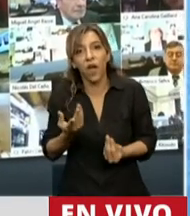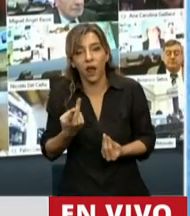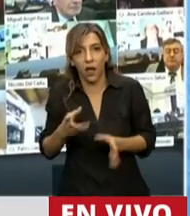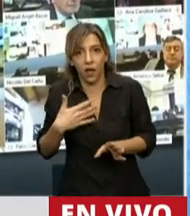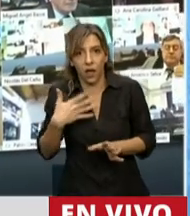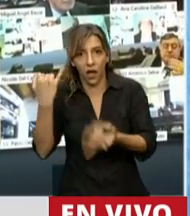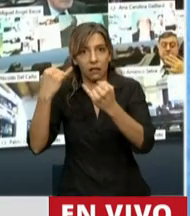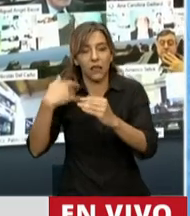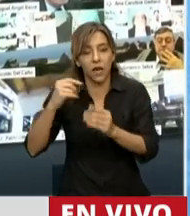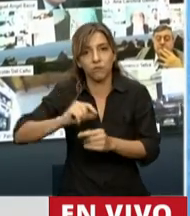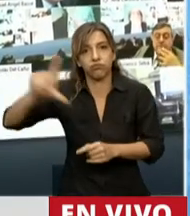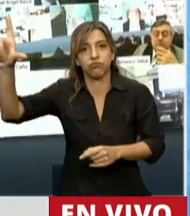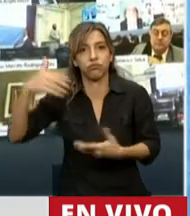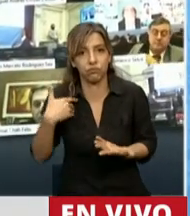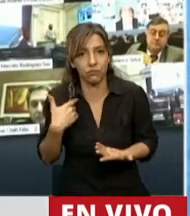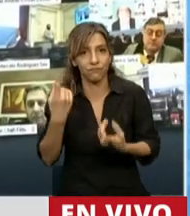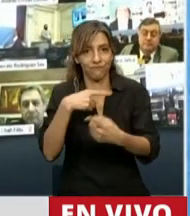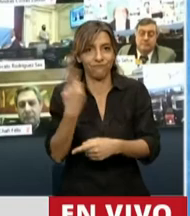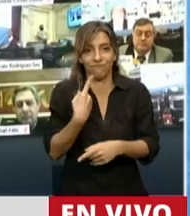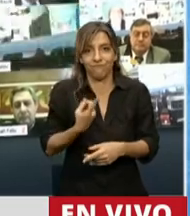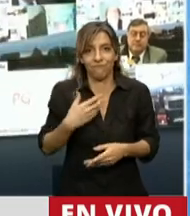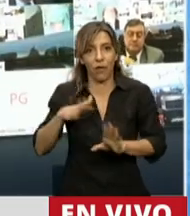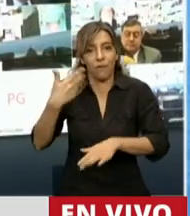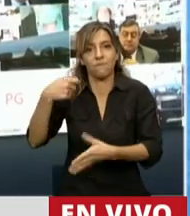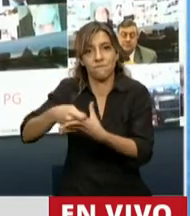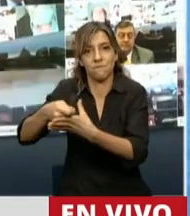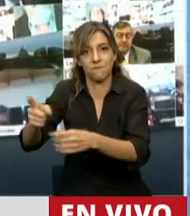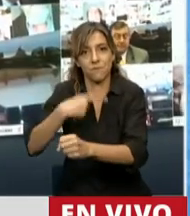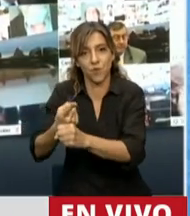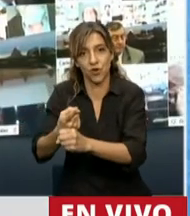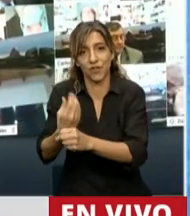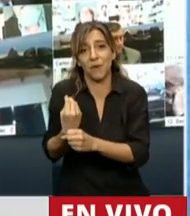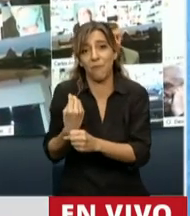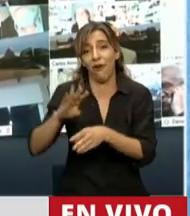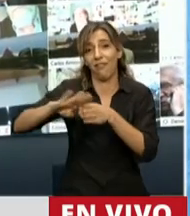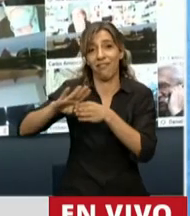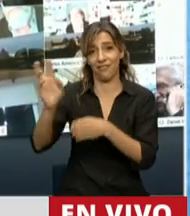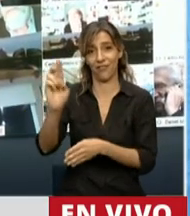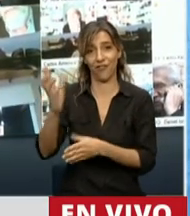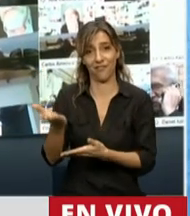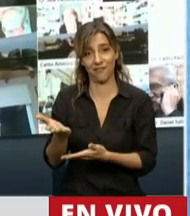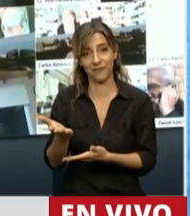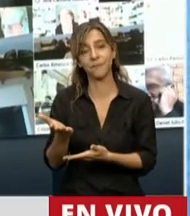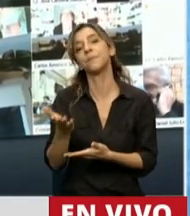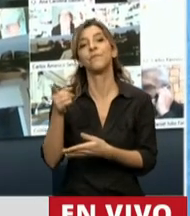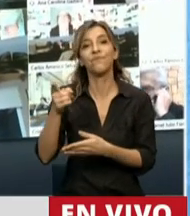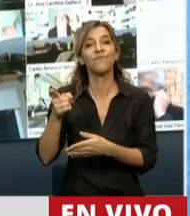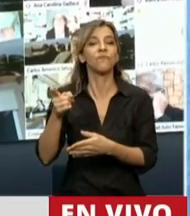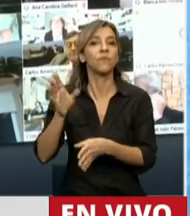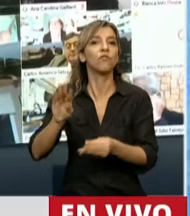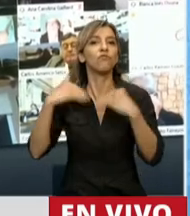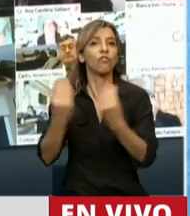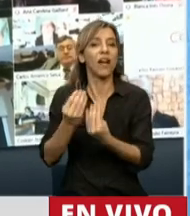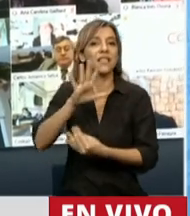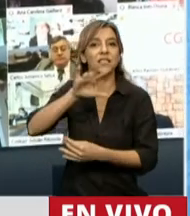recursos tributarios. La deuda denominada en moneda extranjera representa 5,6 veces el